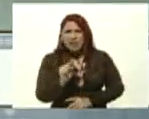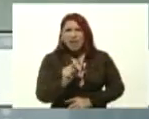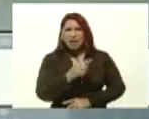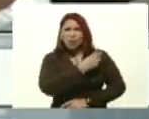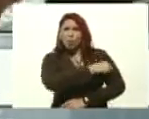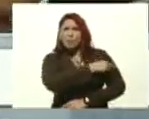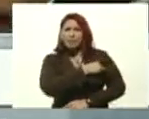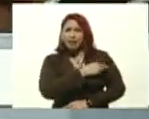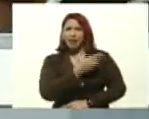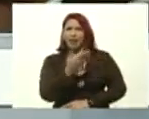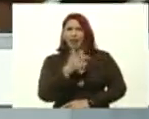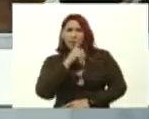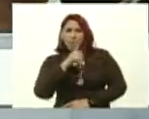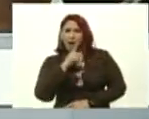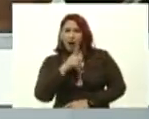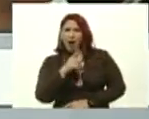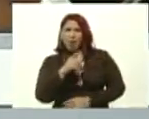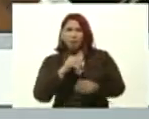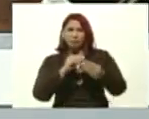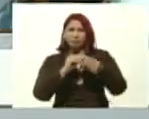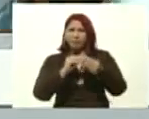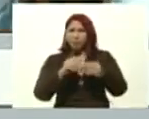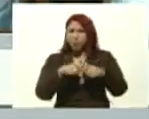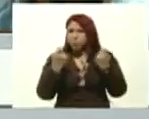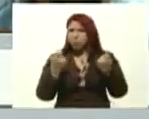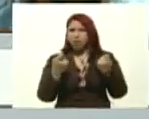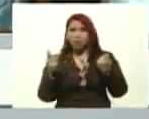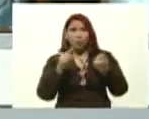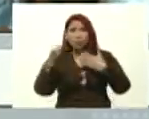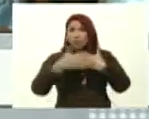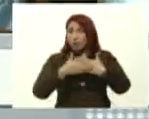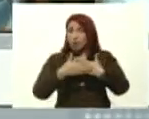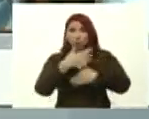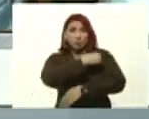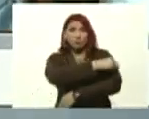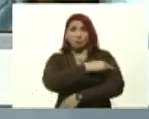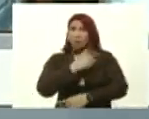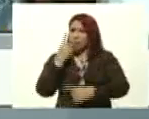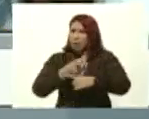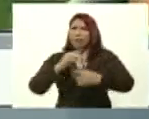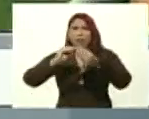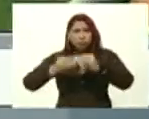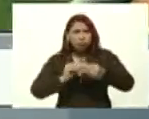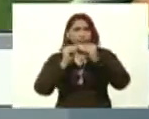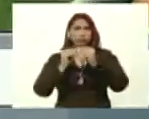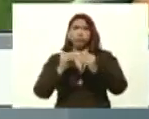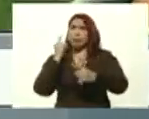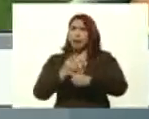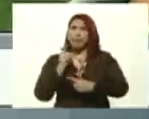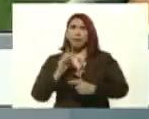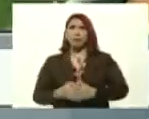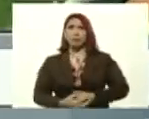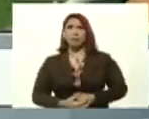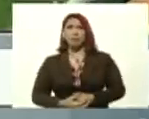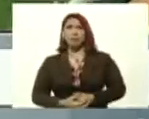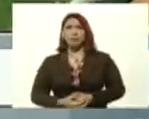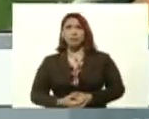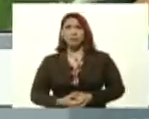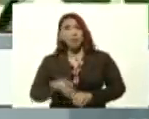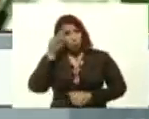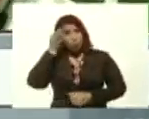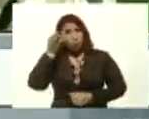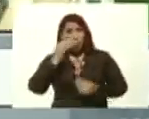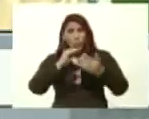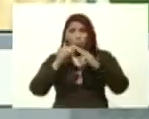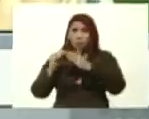y se le dañó algo en el ambulatorio, no lo cierre, arréglelo. Que el Consejo Comunal